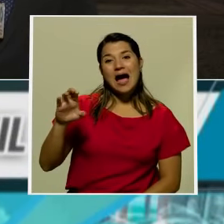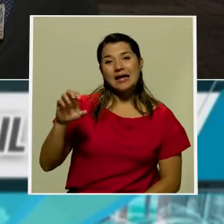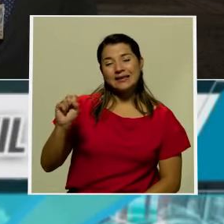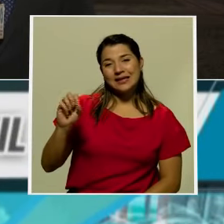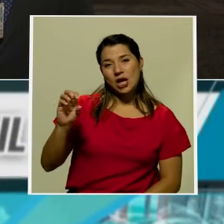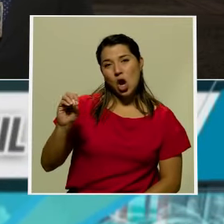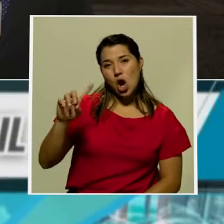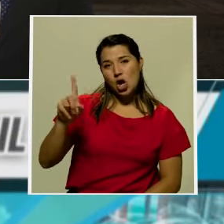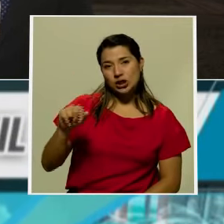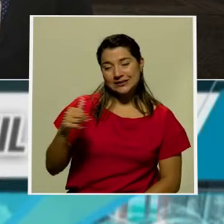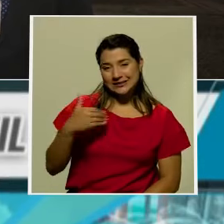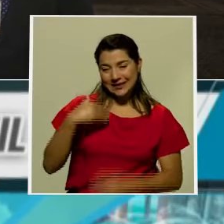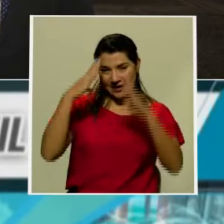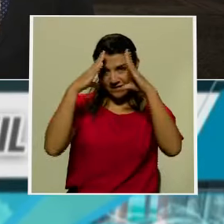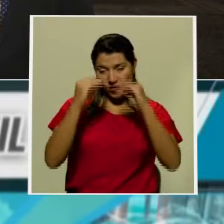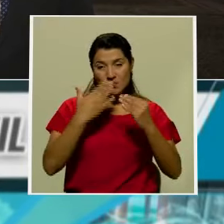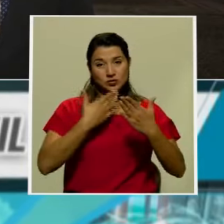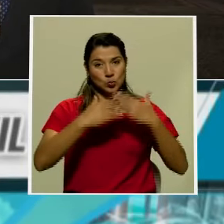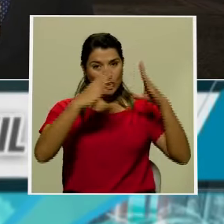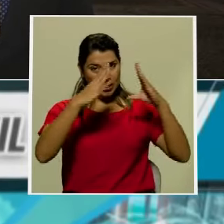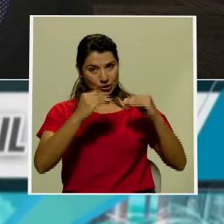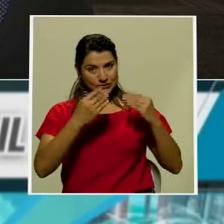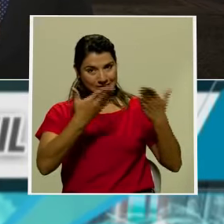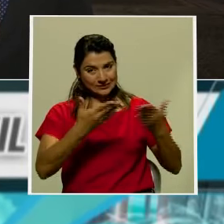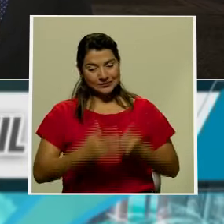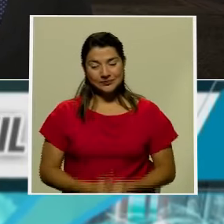información Buenas noches Andrés adelante